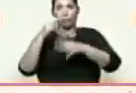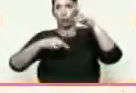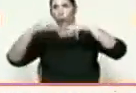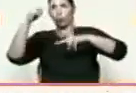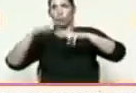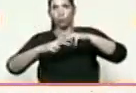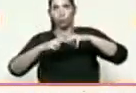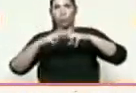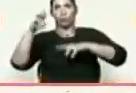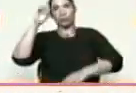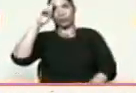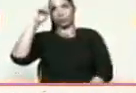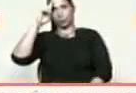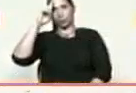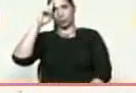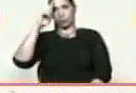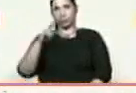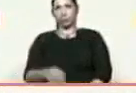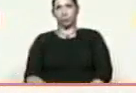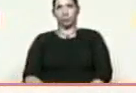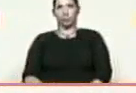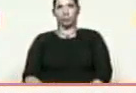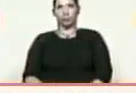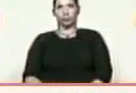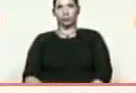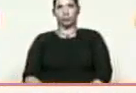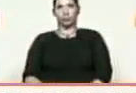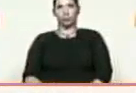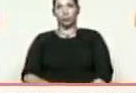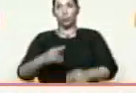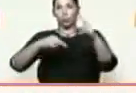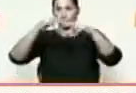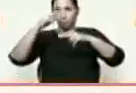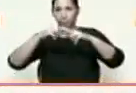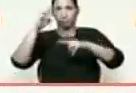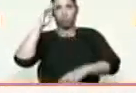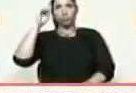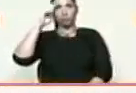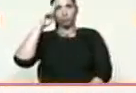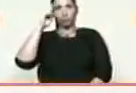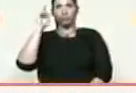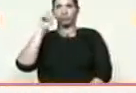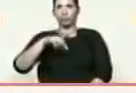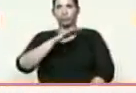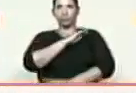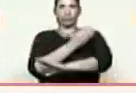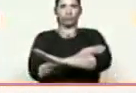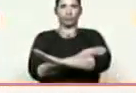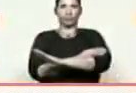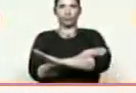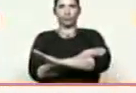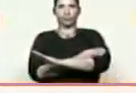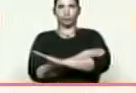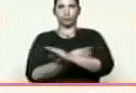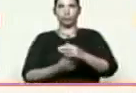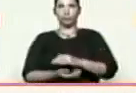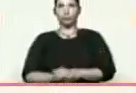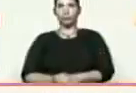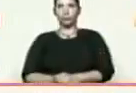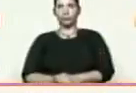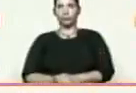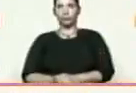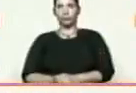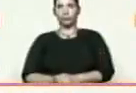la razón, y en paralelo a la construcción de la razón hay que construir la fuerza. Porque si no, nos frustramos dándole cabezazo a la